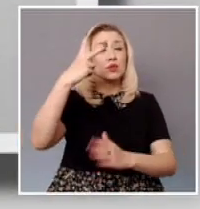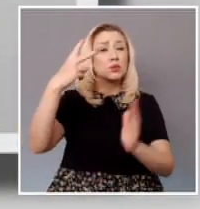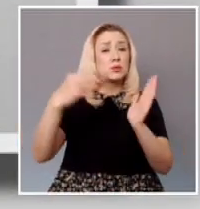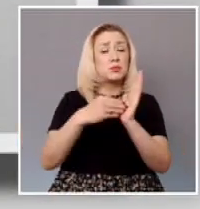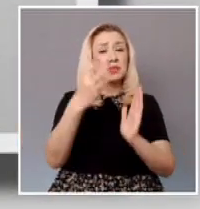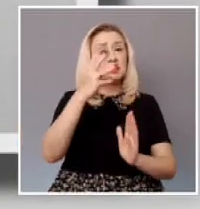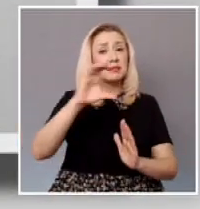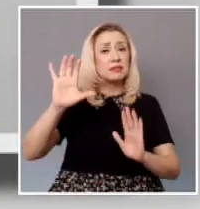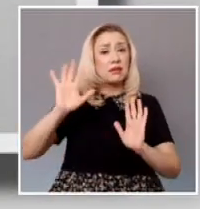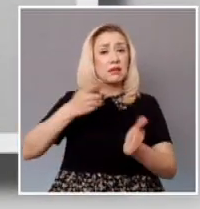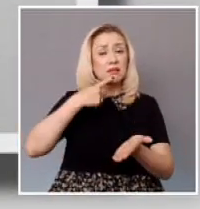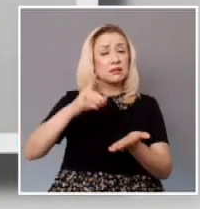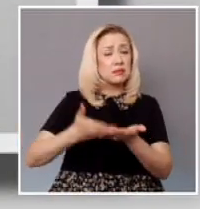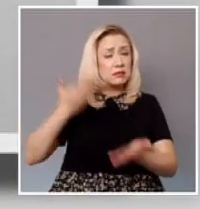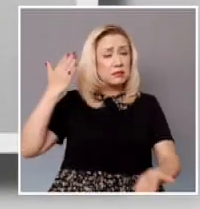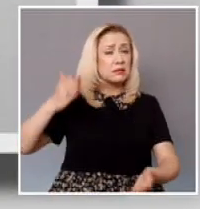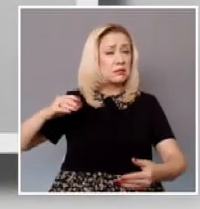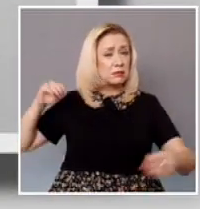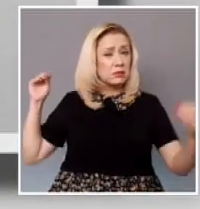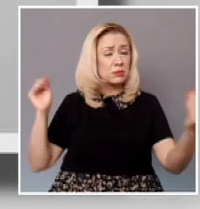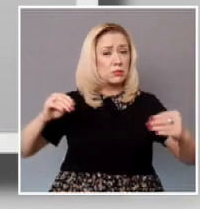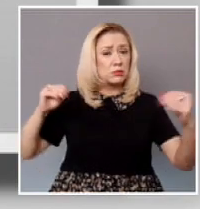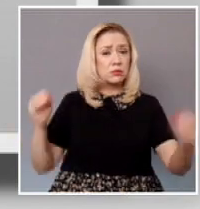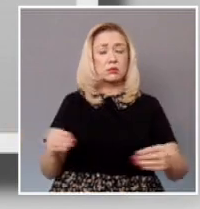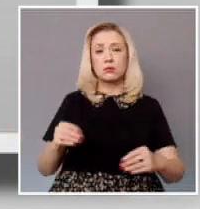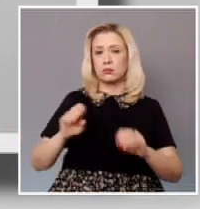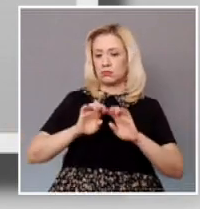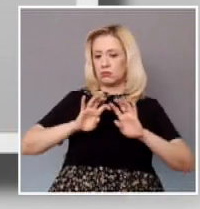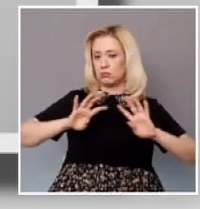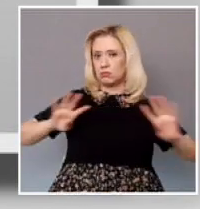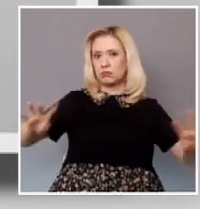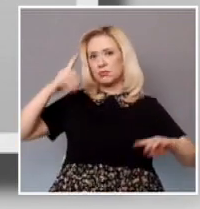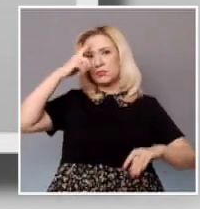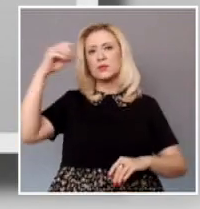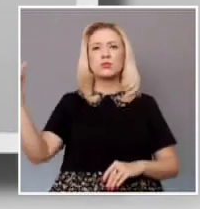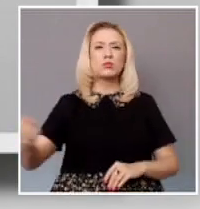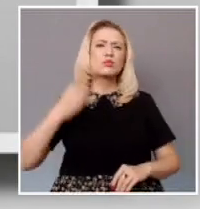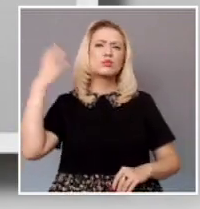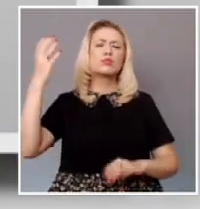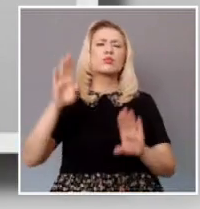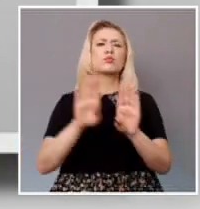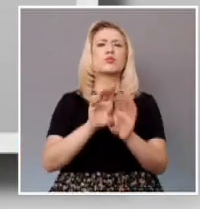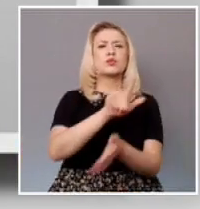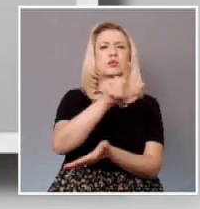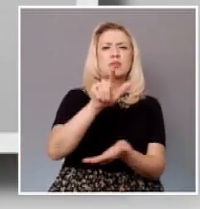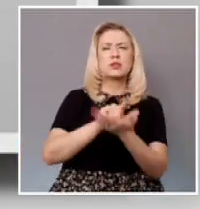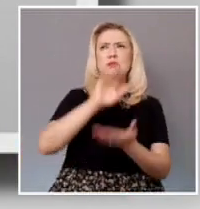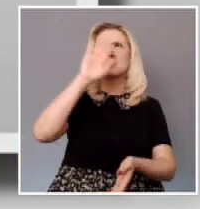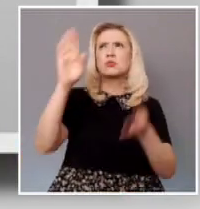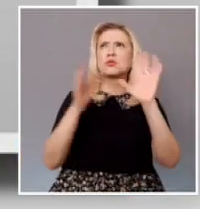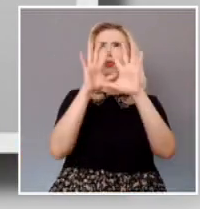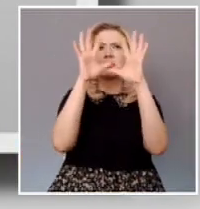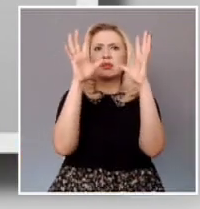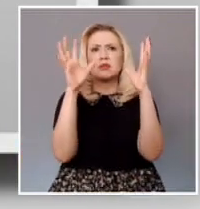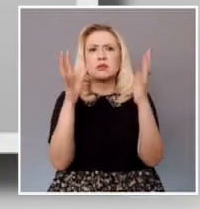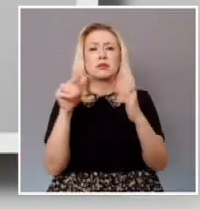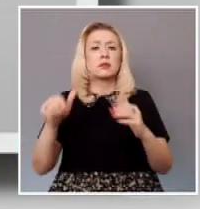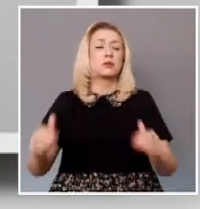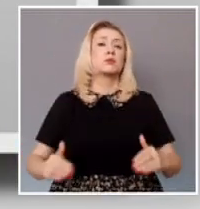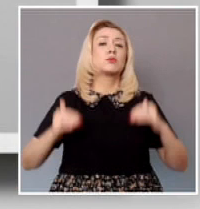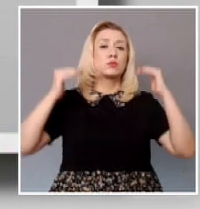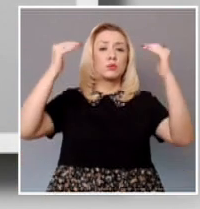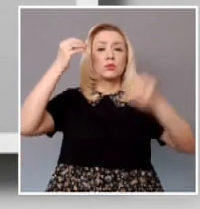lo revelaron especialistas que participaron en el Seminario Permanente sobre Justicia Climática, organizado por la Suprema Corte, en